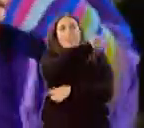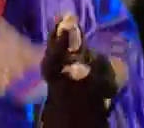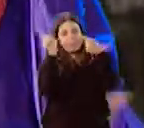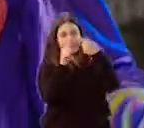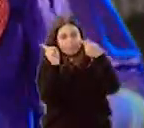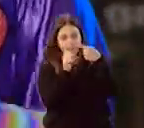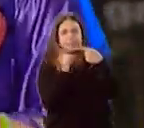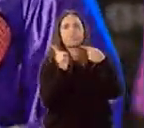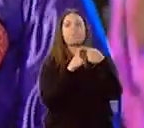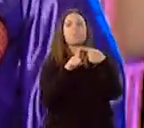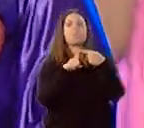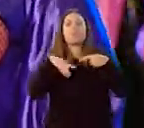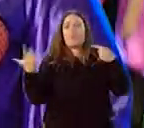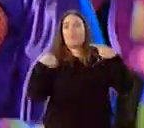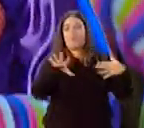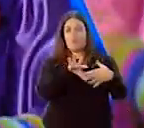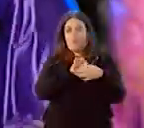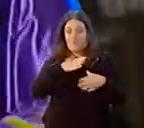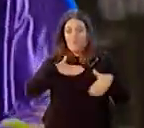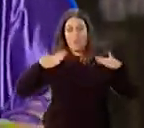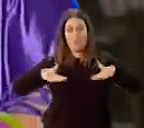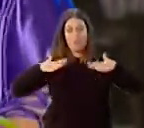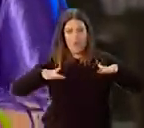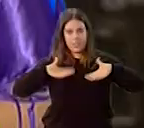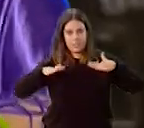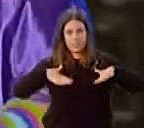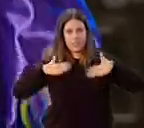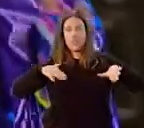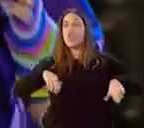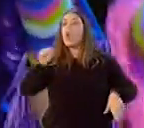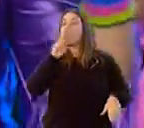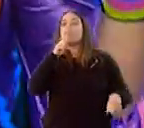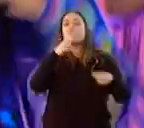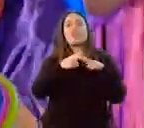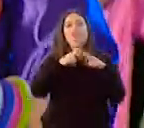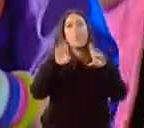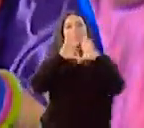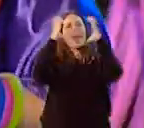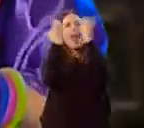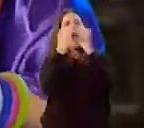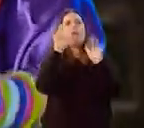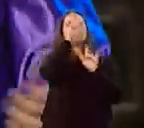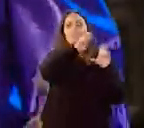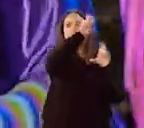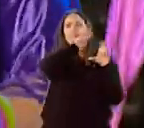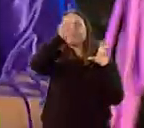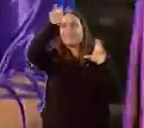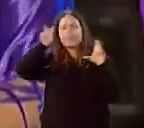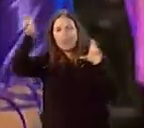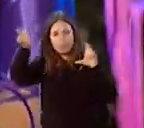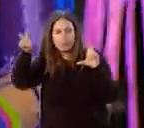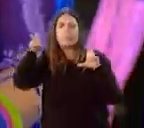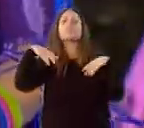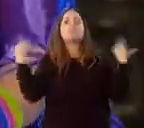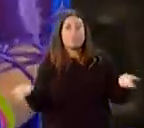es alegórico a nuestro disfraz se titula trotamundos de aquí y de allá y como